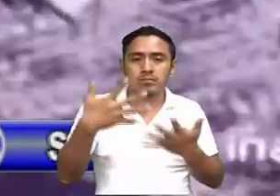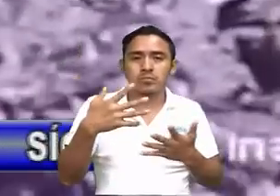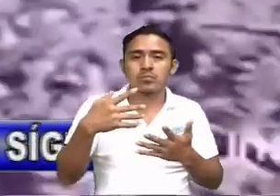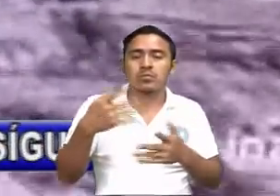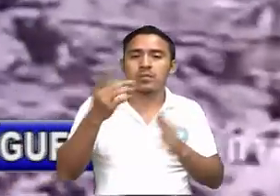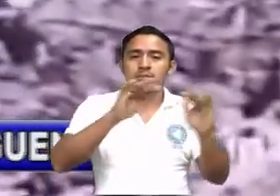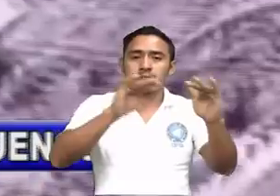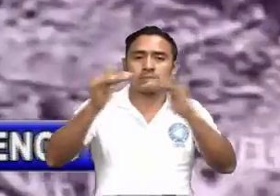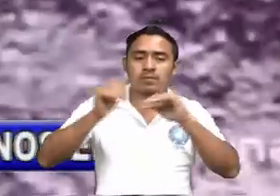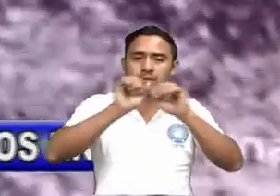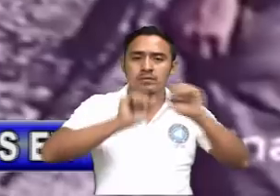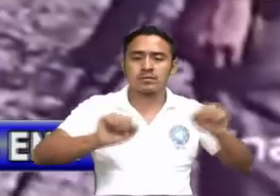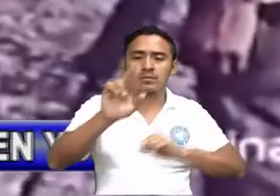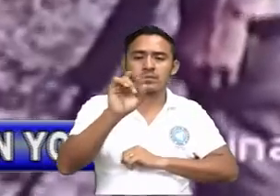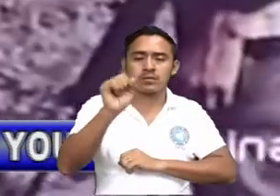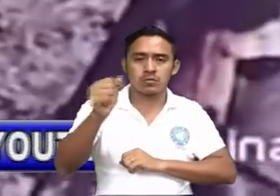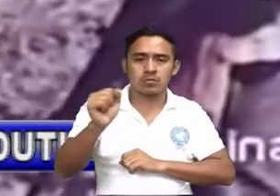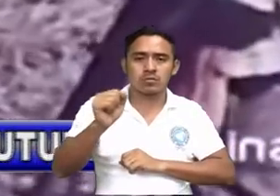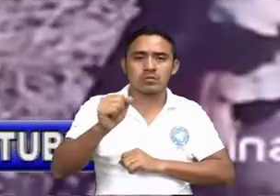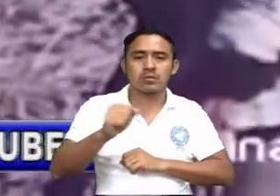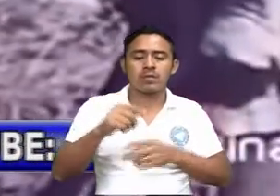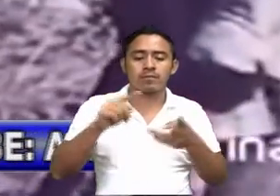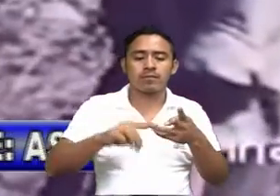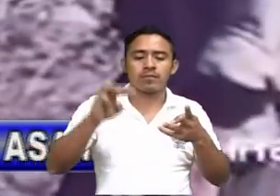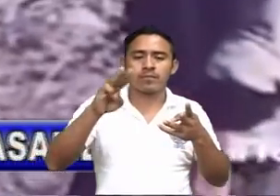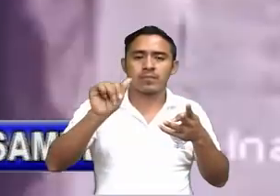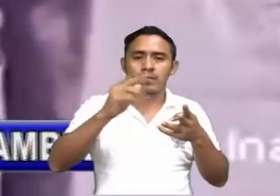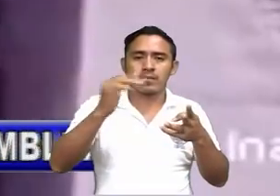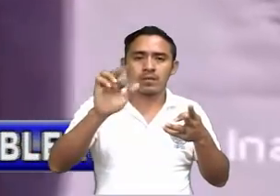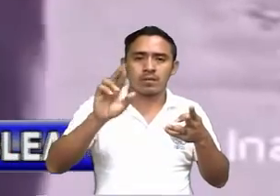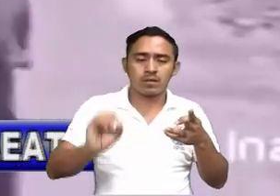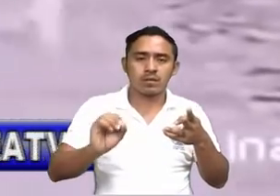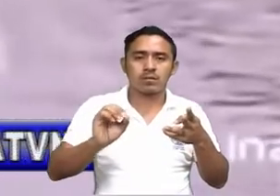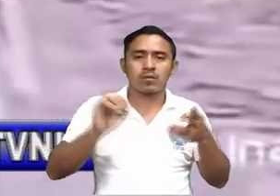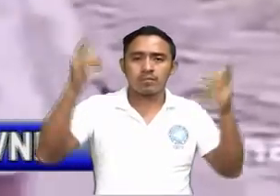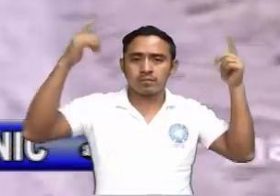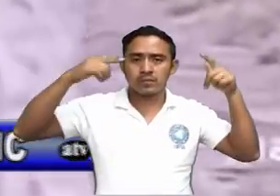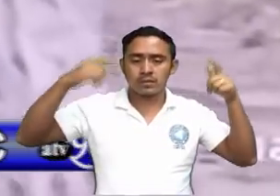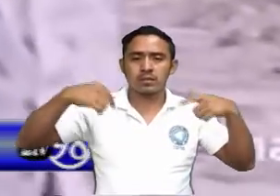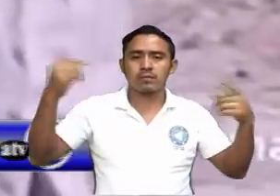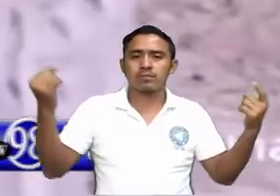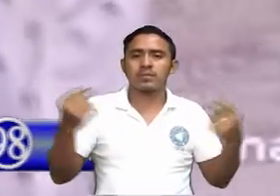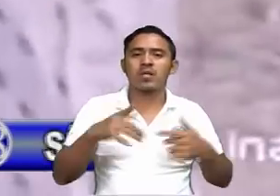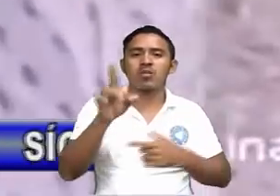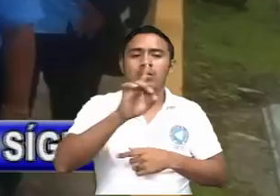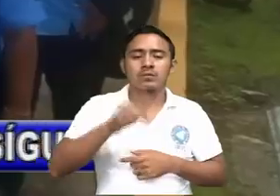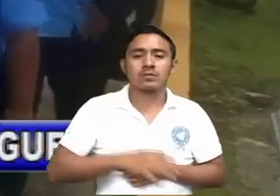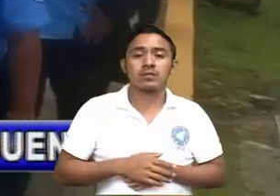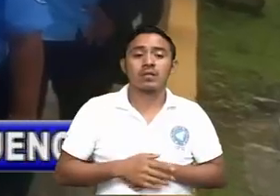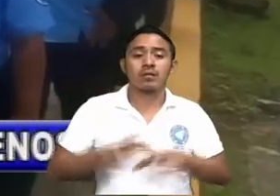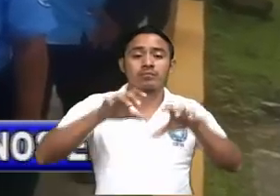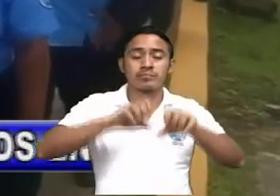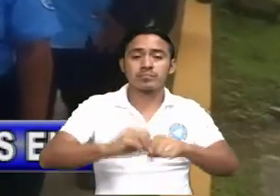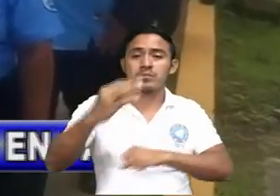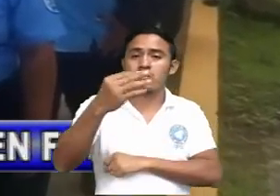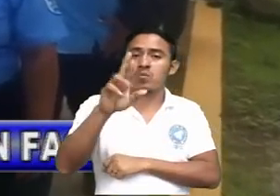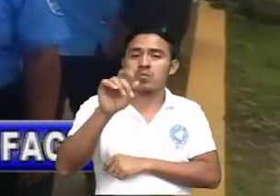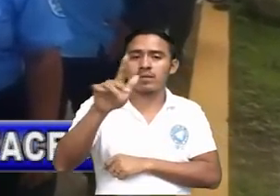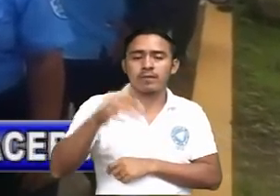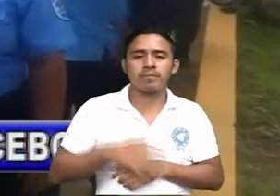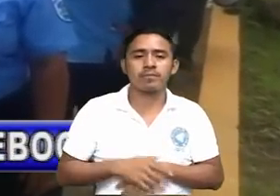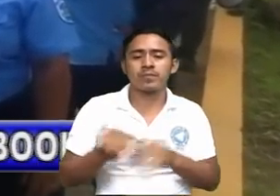el barrio Santa Rosa de Managua, y a Macario Alberto Brenes, quien cayó en Masaya durante la toma del cuartel. Asimismo recordó